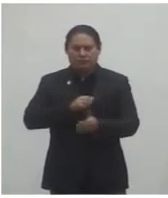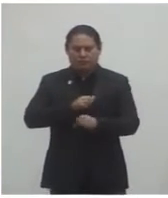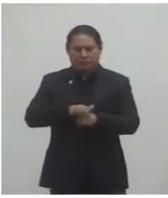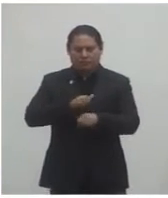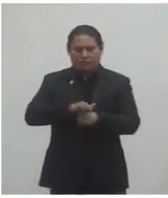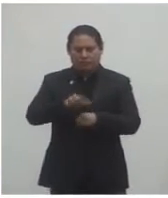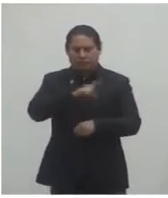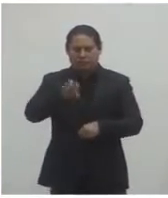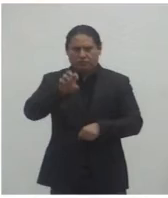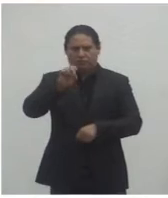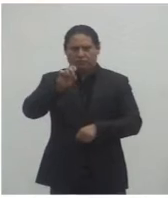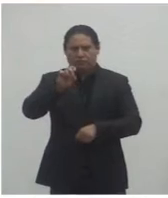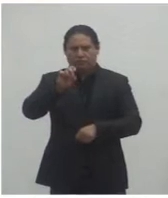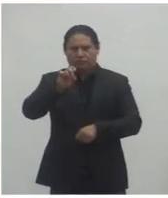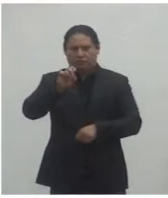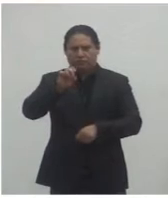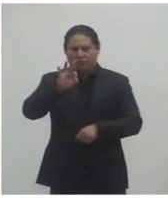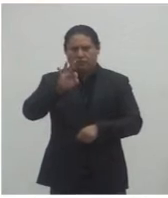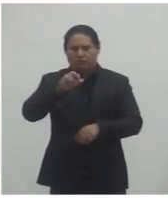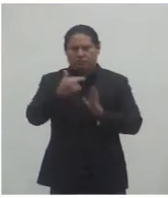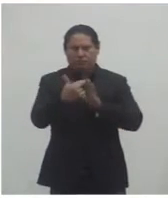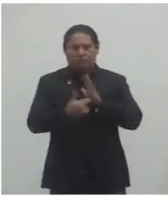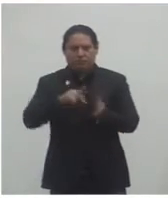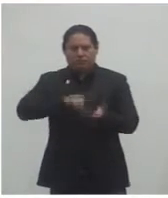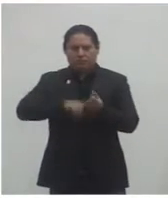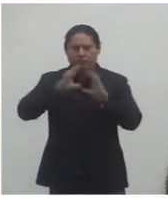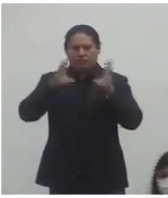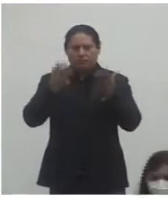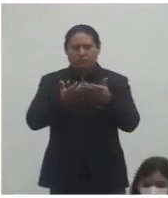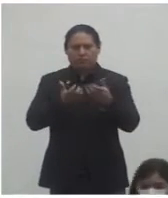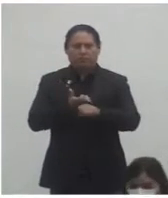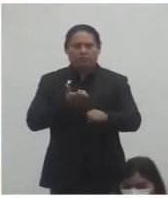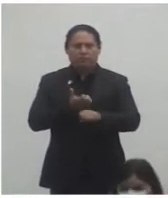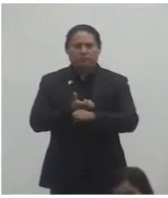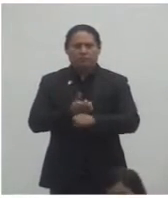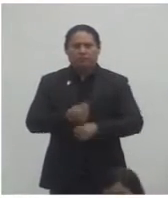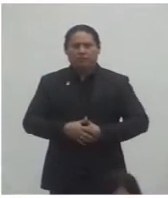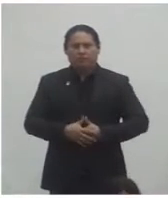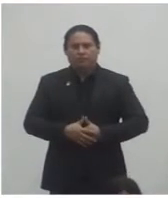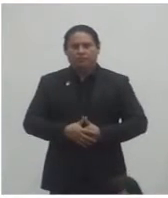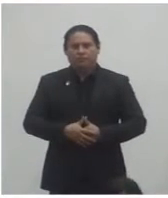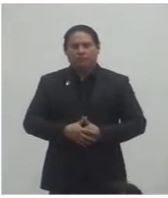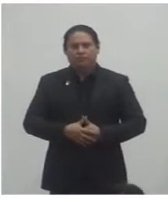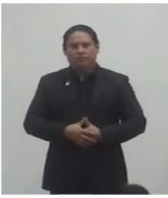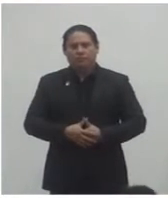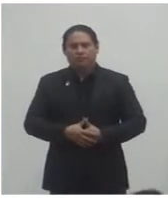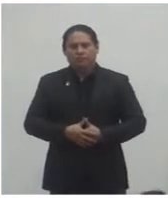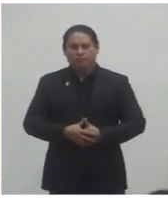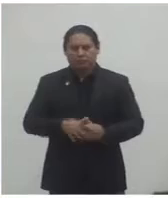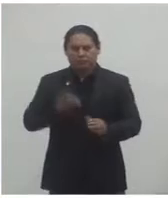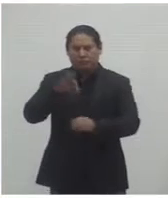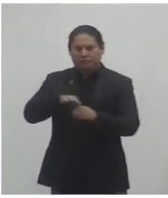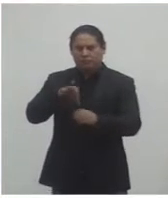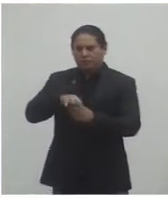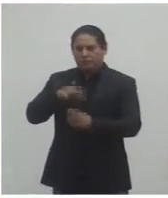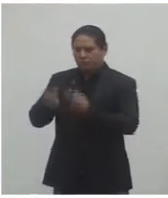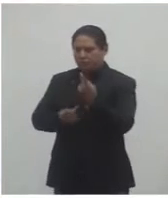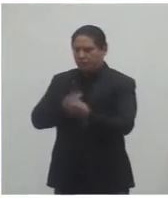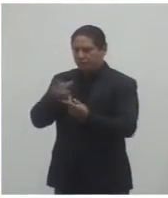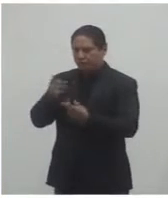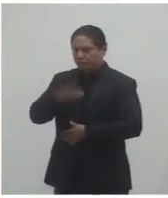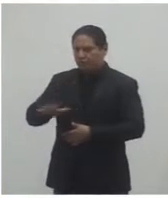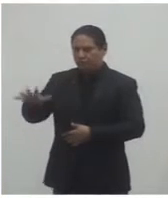numeral 133 del Reglamento Interior de ese Honorable Congreso del Estado, en votación económica